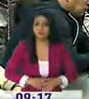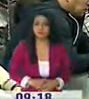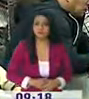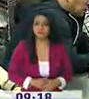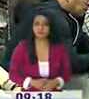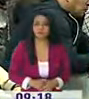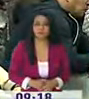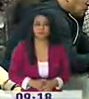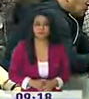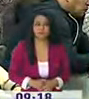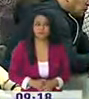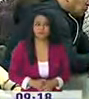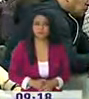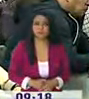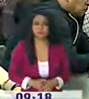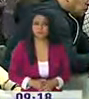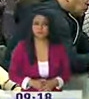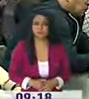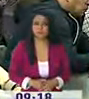Quito informó Adriana Rojas.